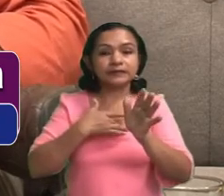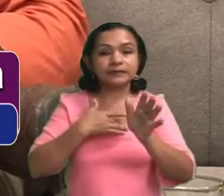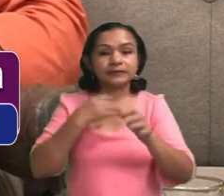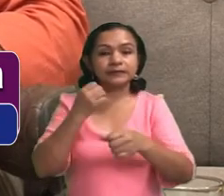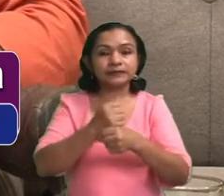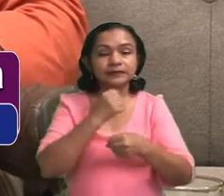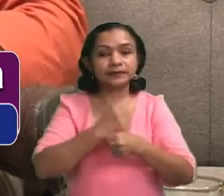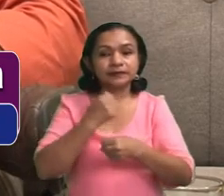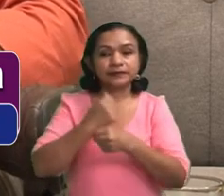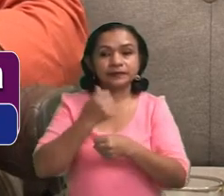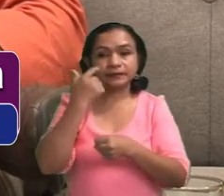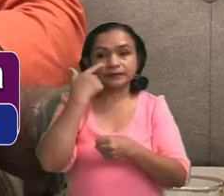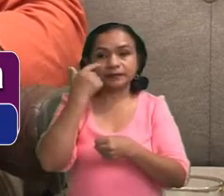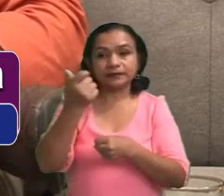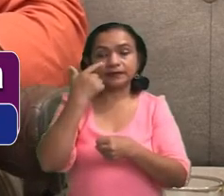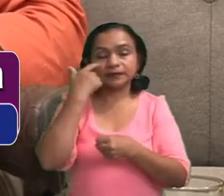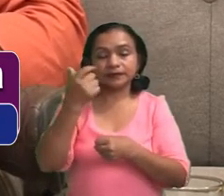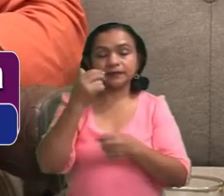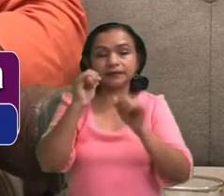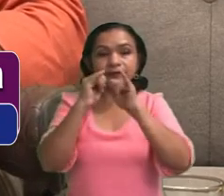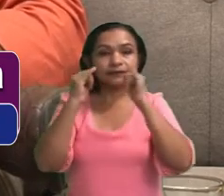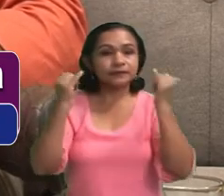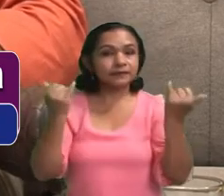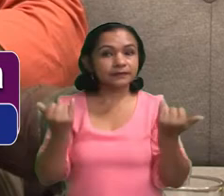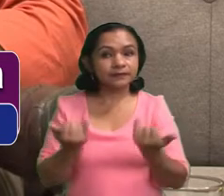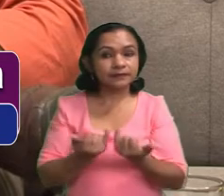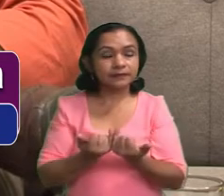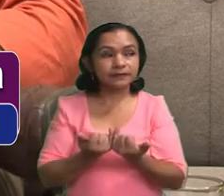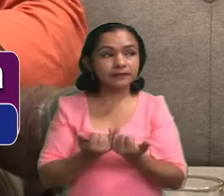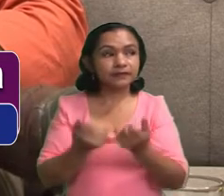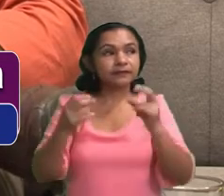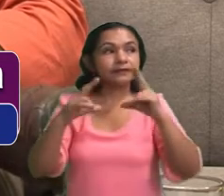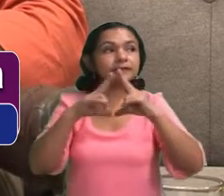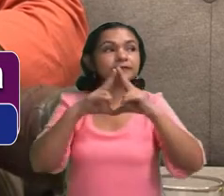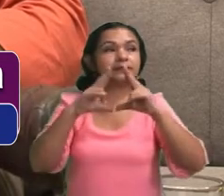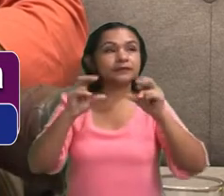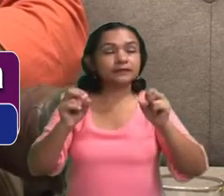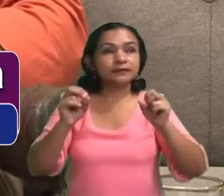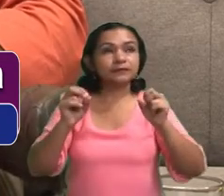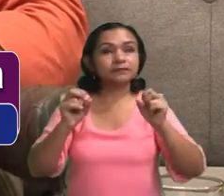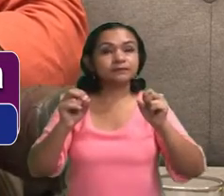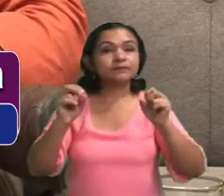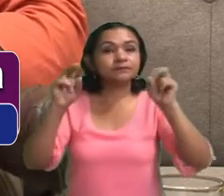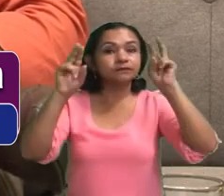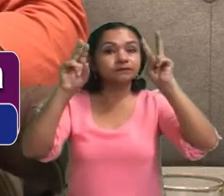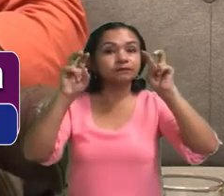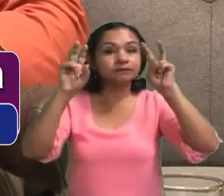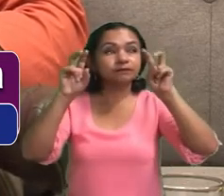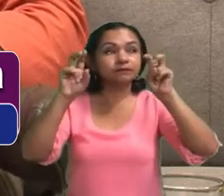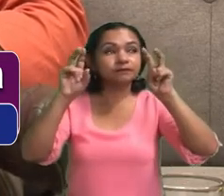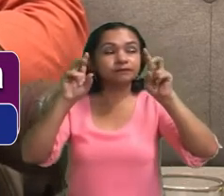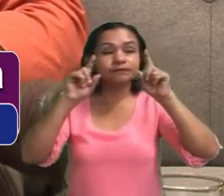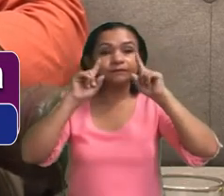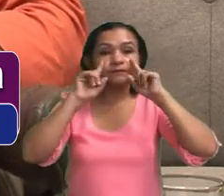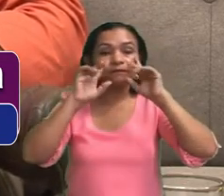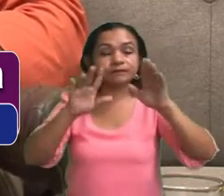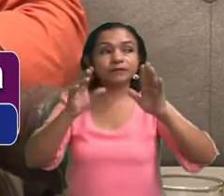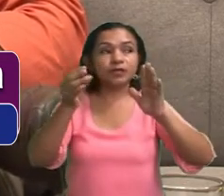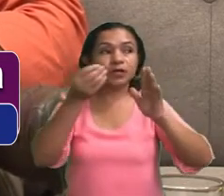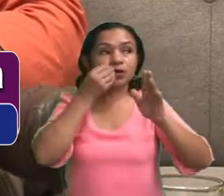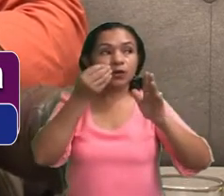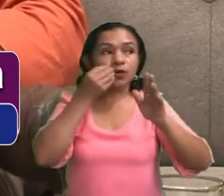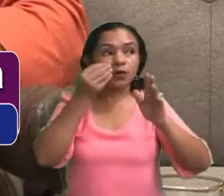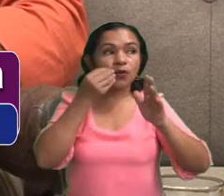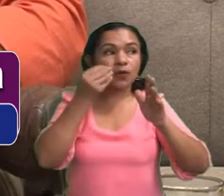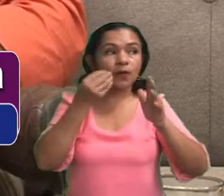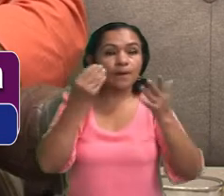productores conozcamos los instrumentos internacionales que Nicaragua ha suscrito en materia de soberanía y seguridad